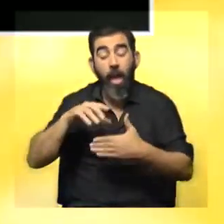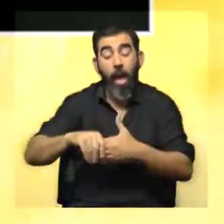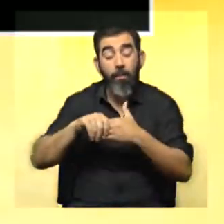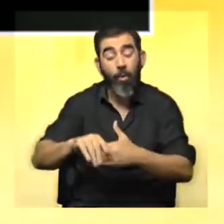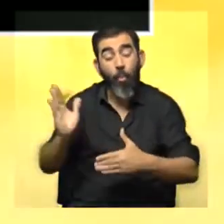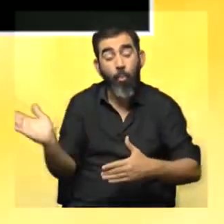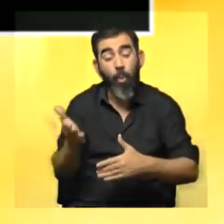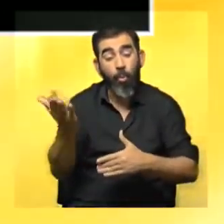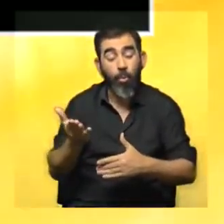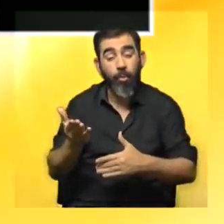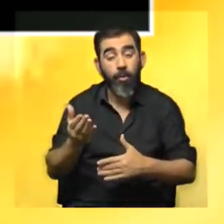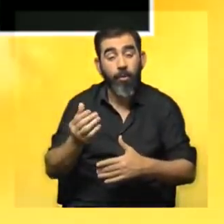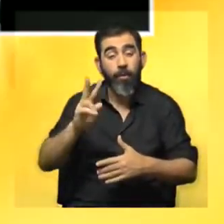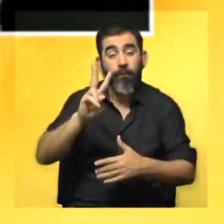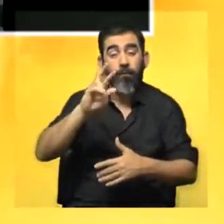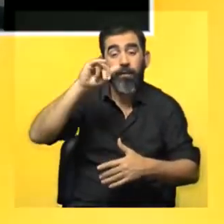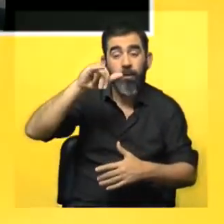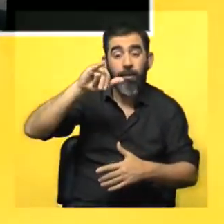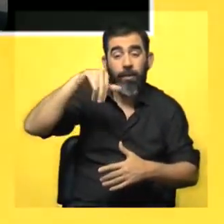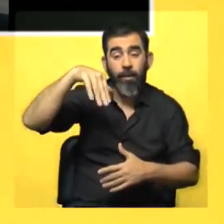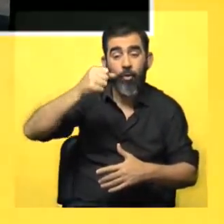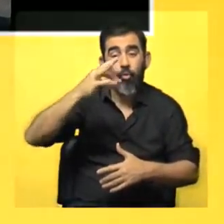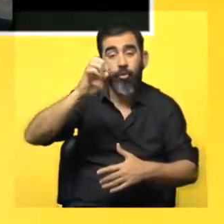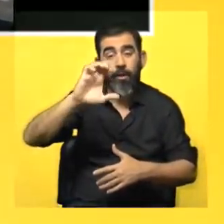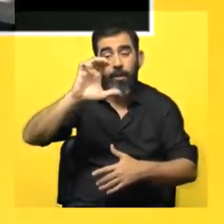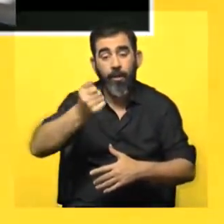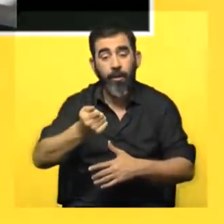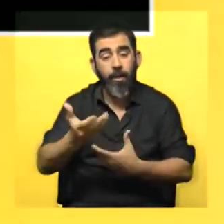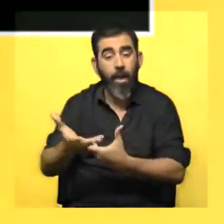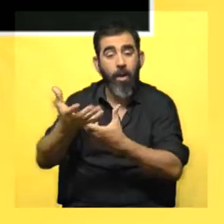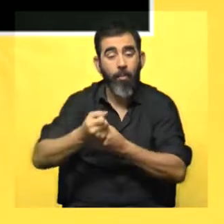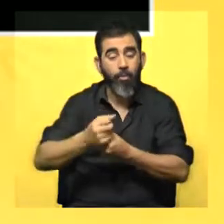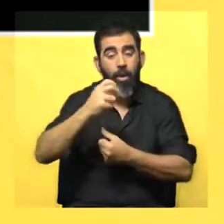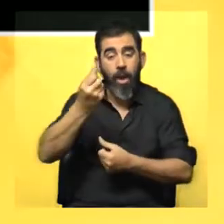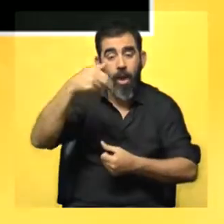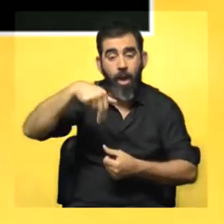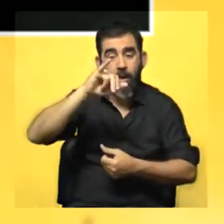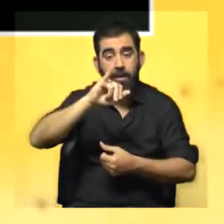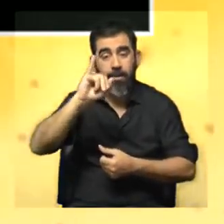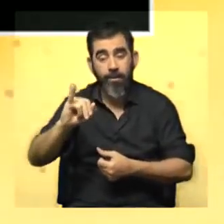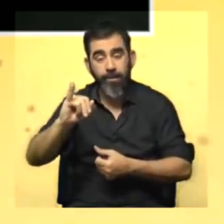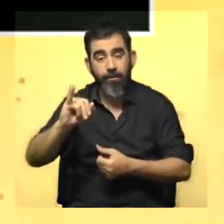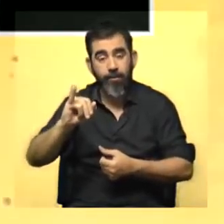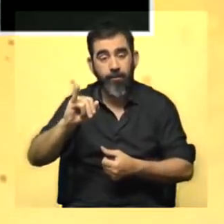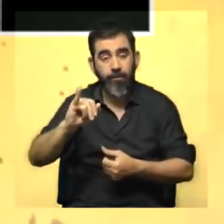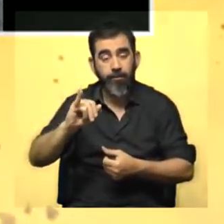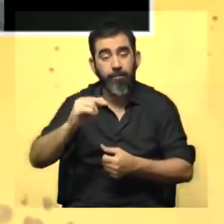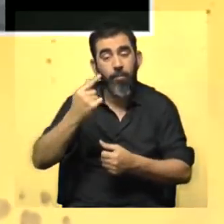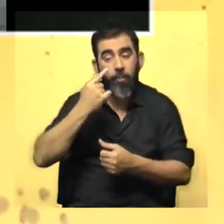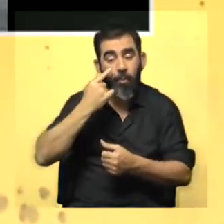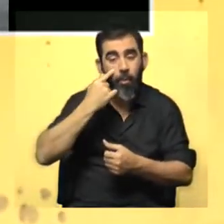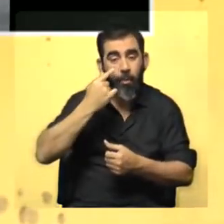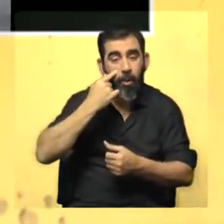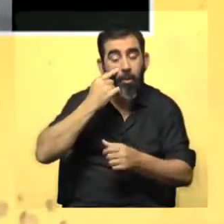de, Aminoteca, empezaron a producirlo con un apoyo de la ANI, donde más o menos lo como testearon